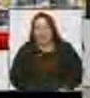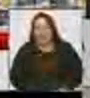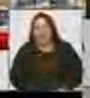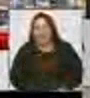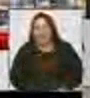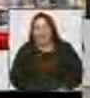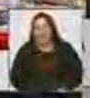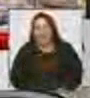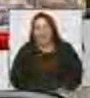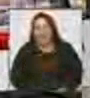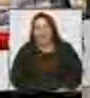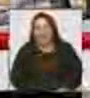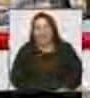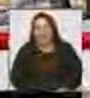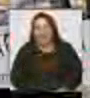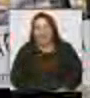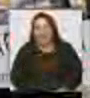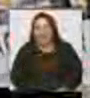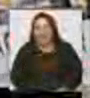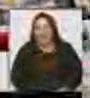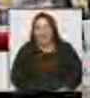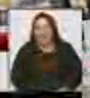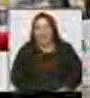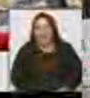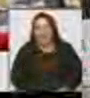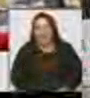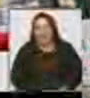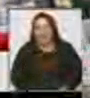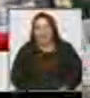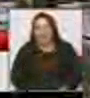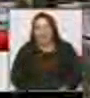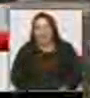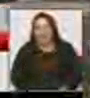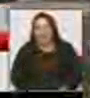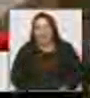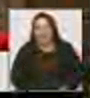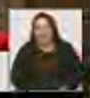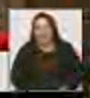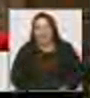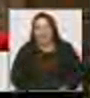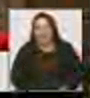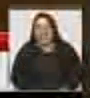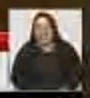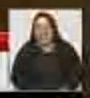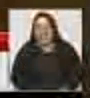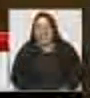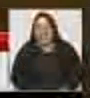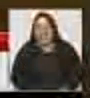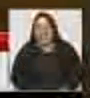pronto. Gracias. Con el mayor gusto, congresista, y sabe usted que en privado le he manifestado que es un proyecto interesante.